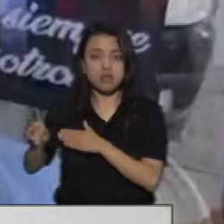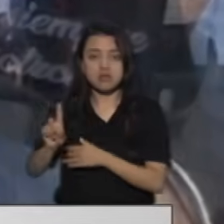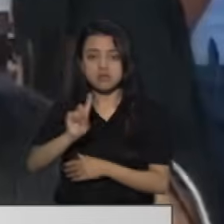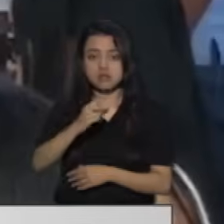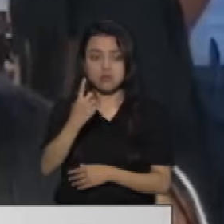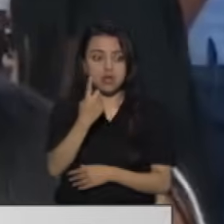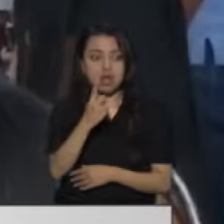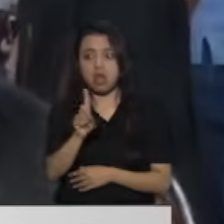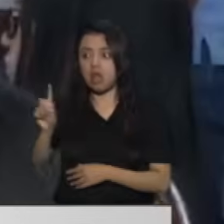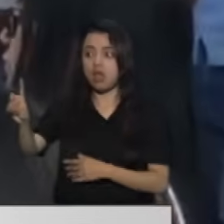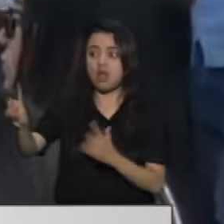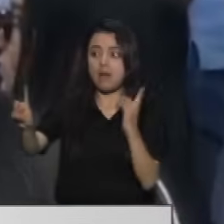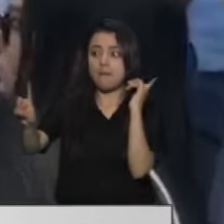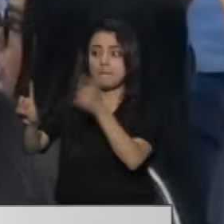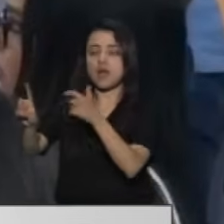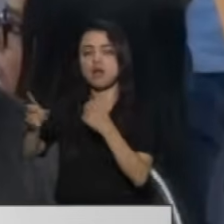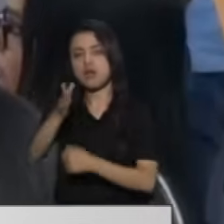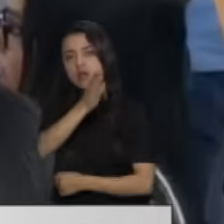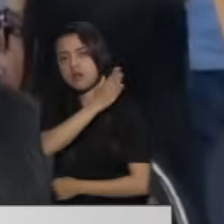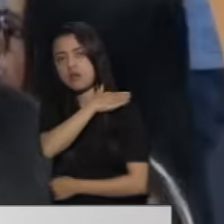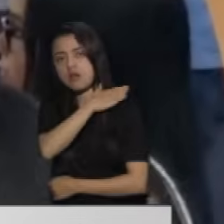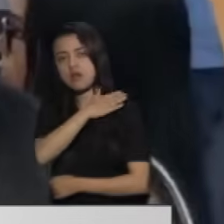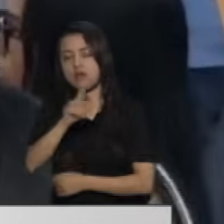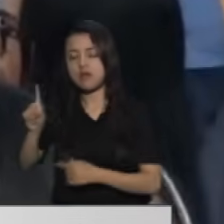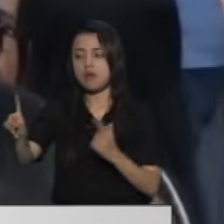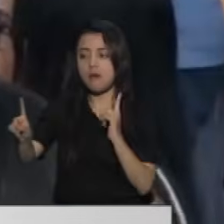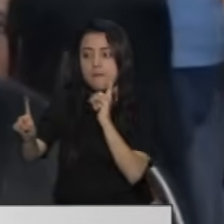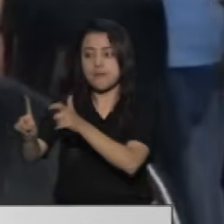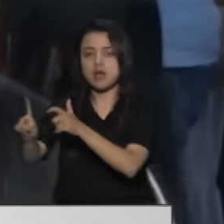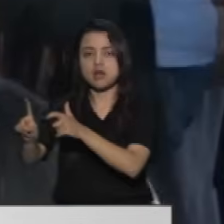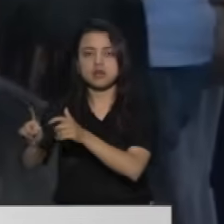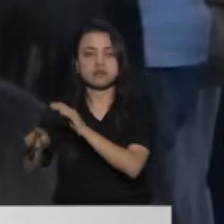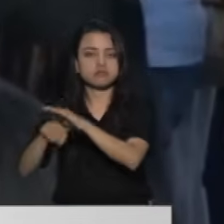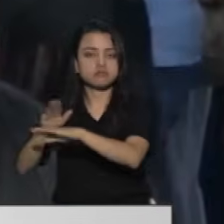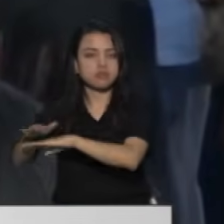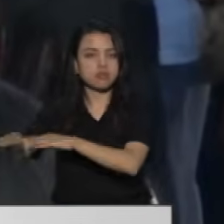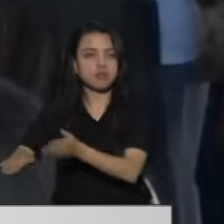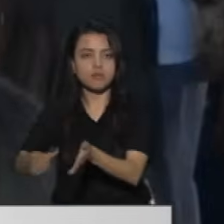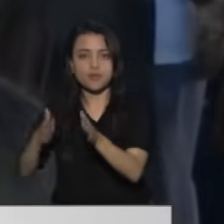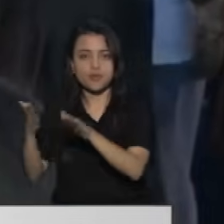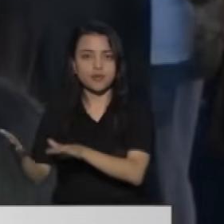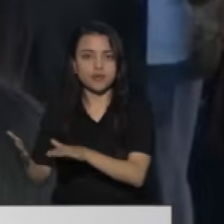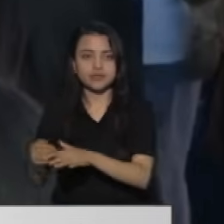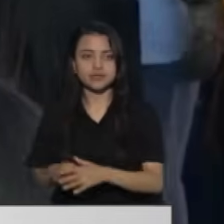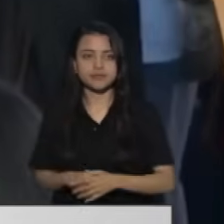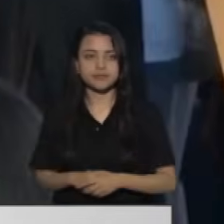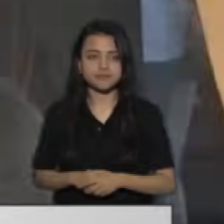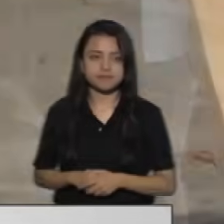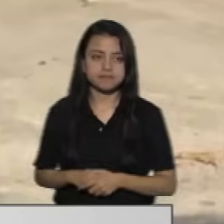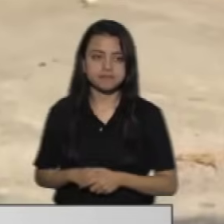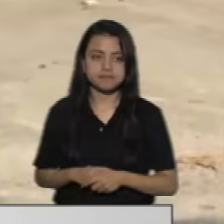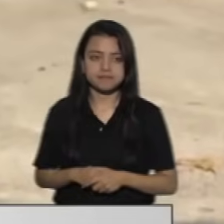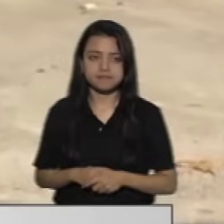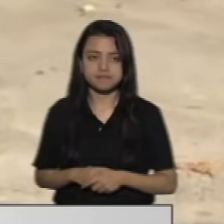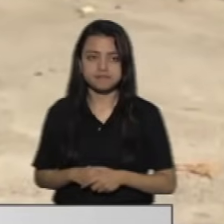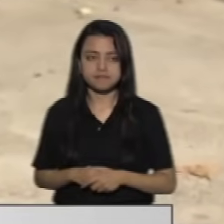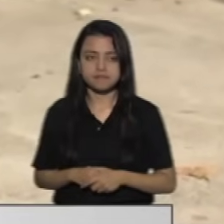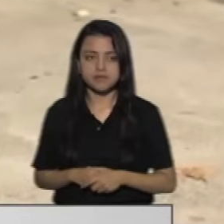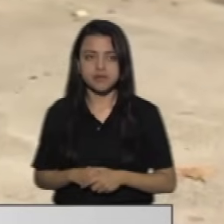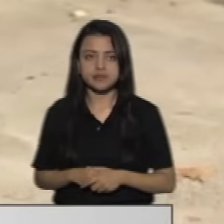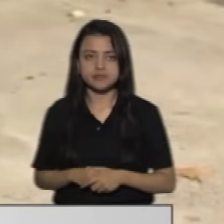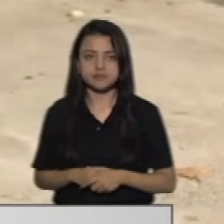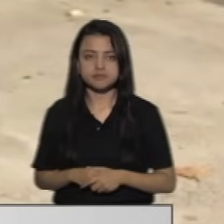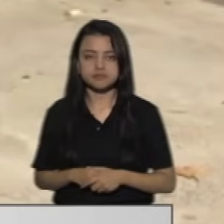espalda causándole la muerte. Hay conmoción y por parte de la familia de Jack Ramírez se ha